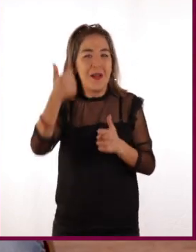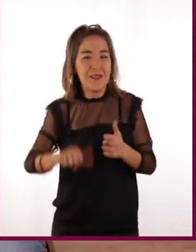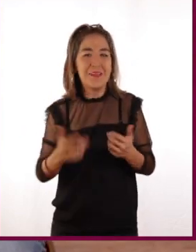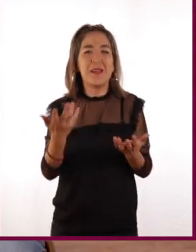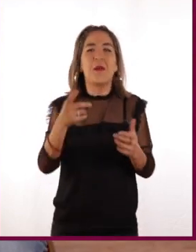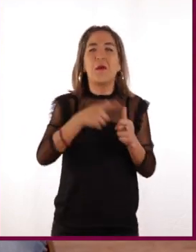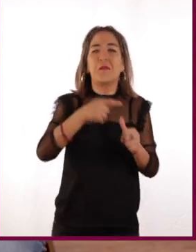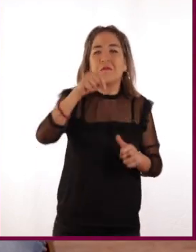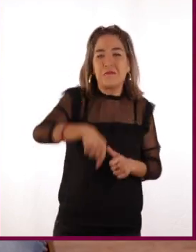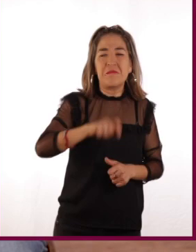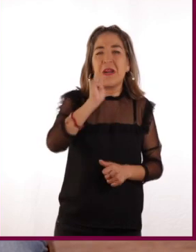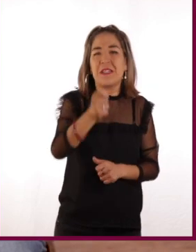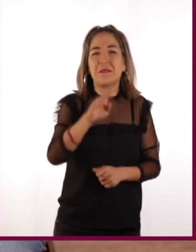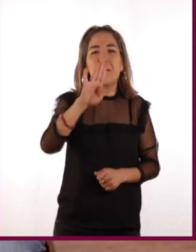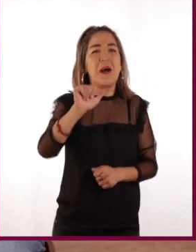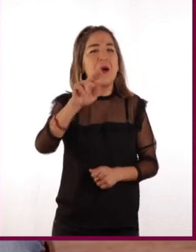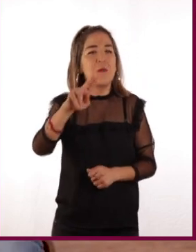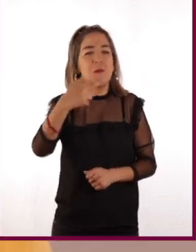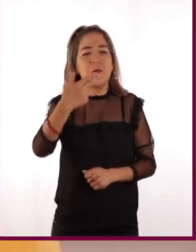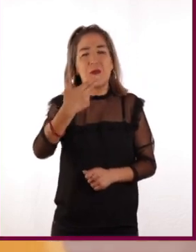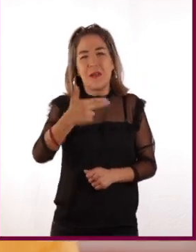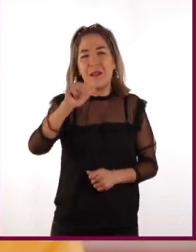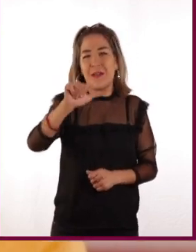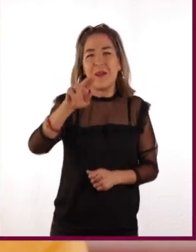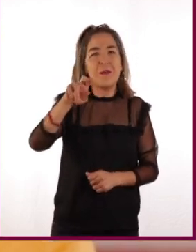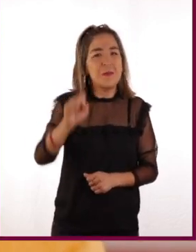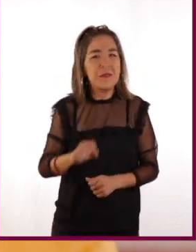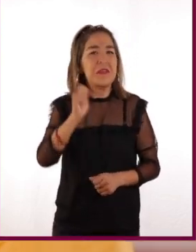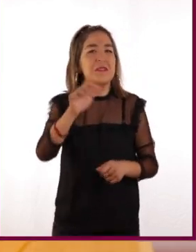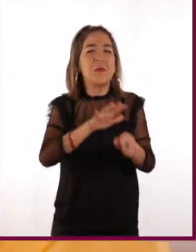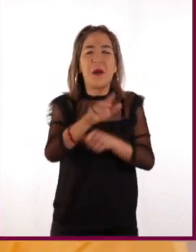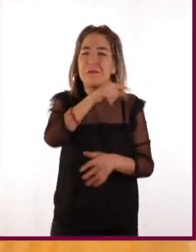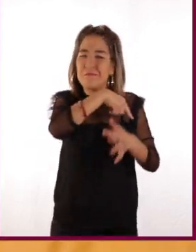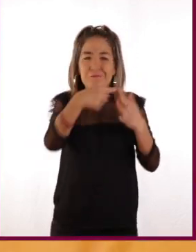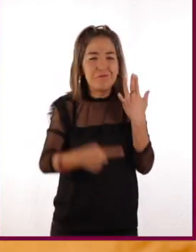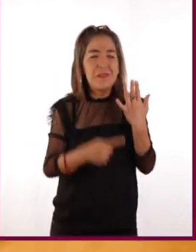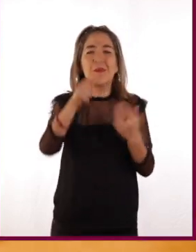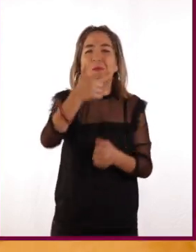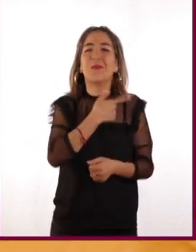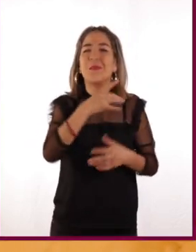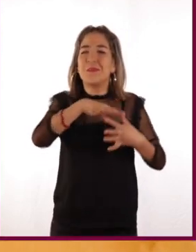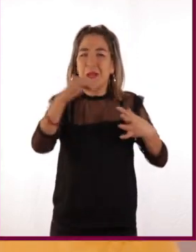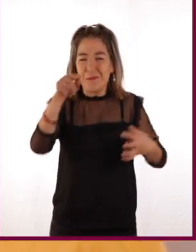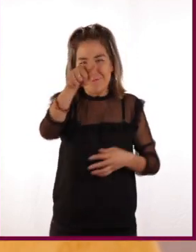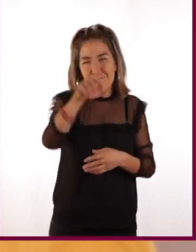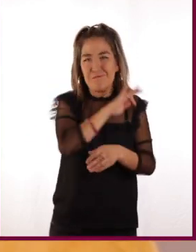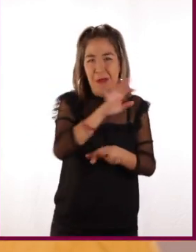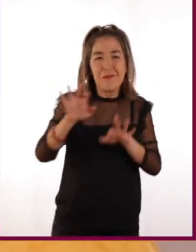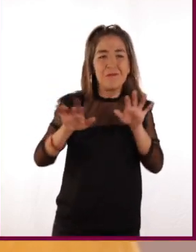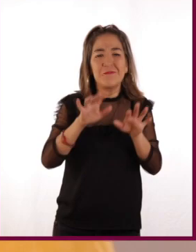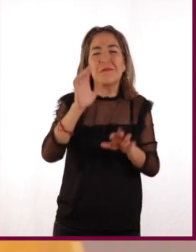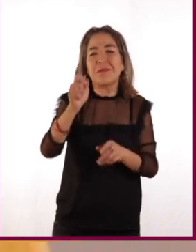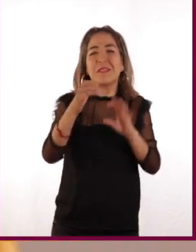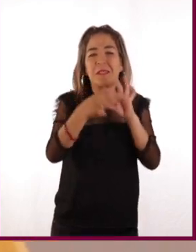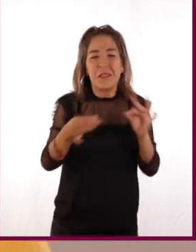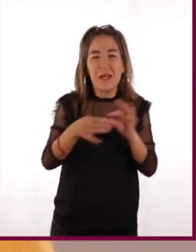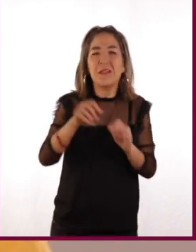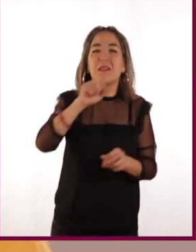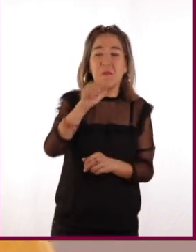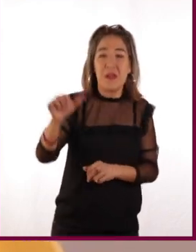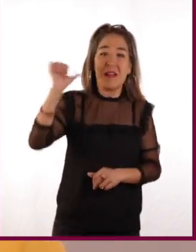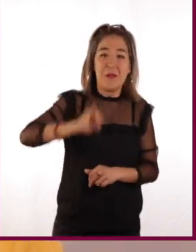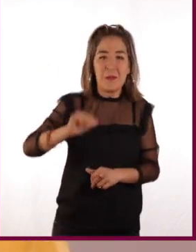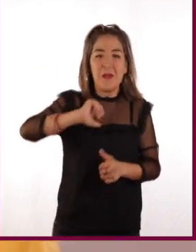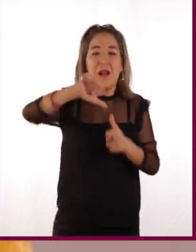XX. O cualquiera, sin importar la corriente a la que pertenecieron. Porque si nos ponemos así de estrictos, pues también